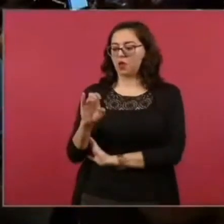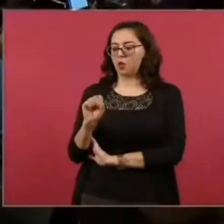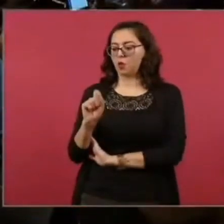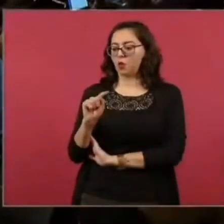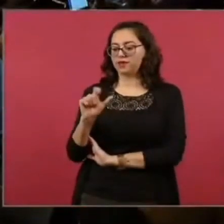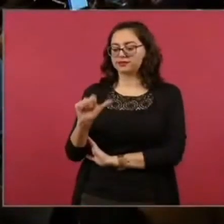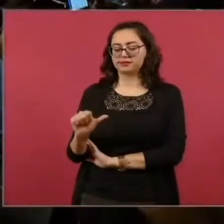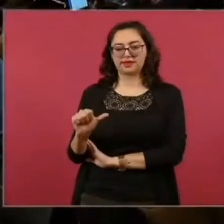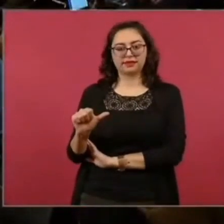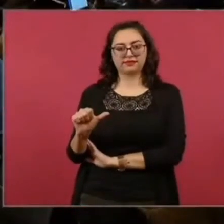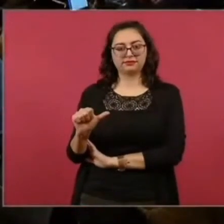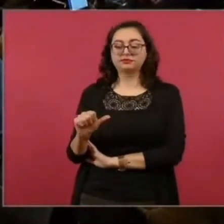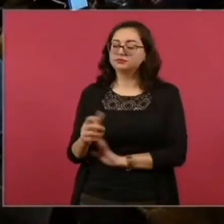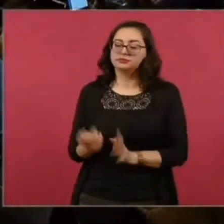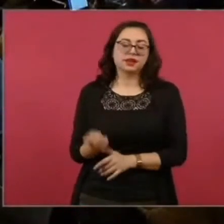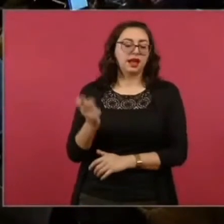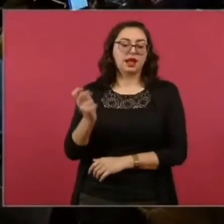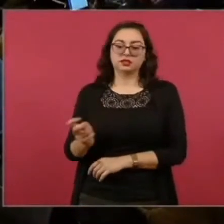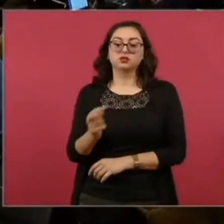¿Y así está?